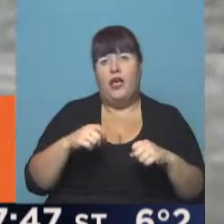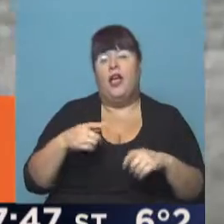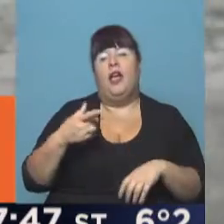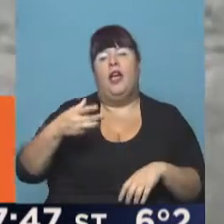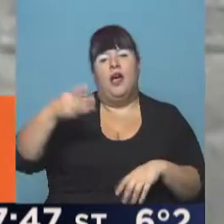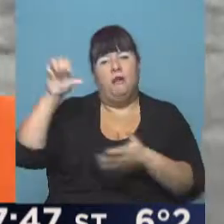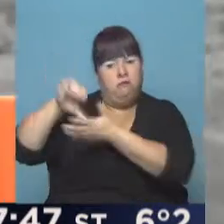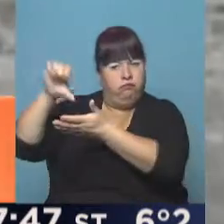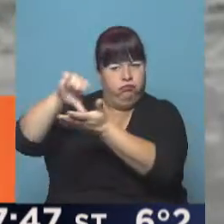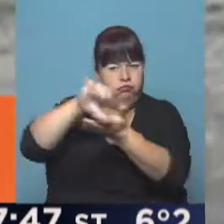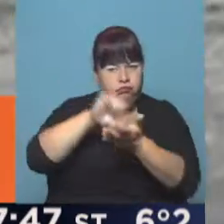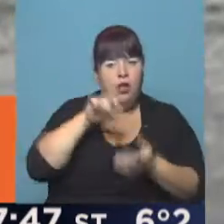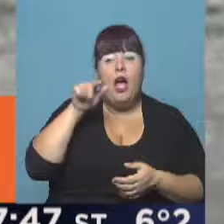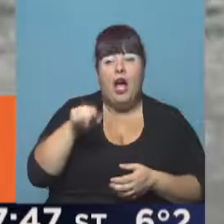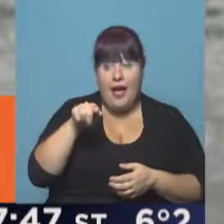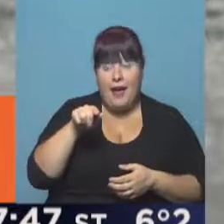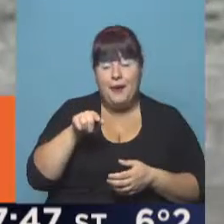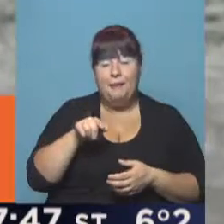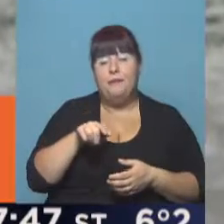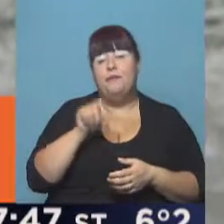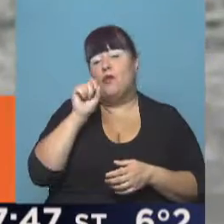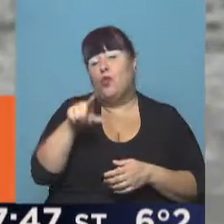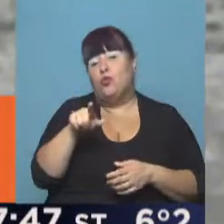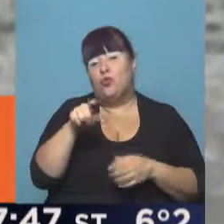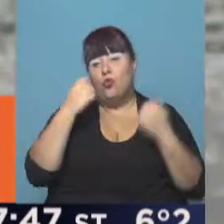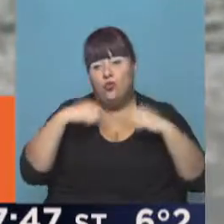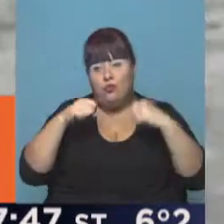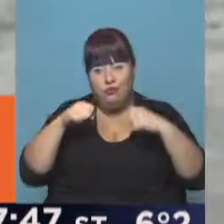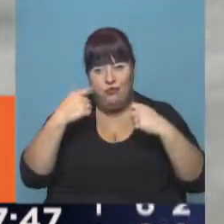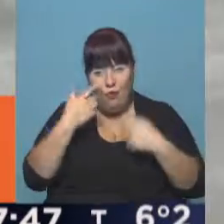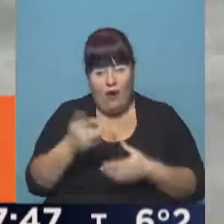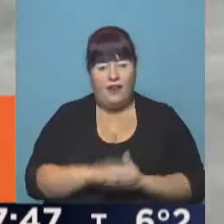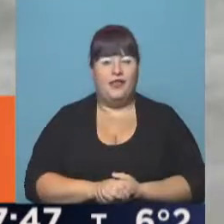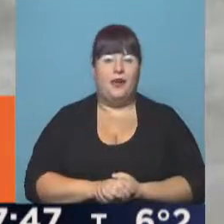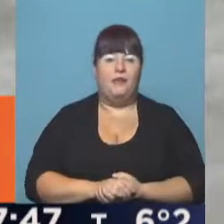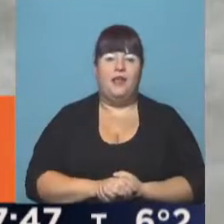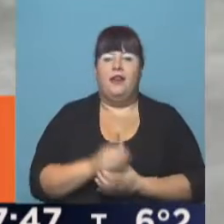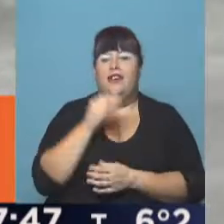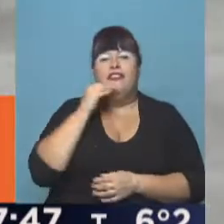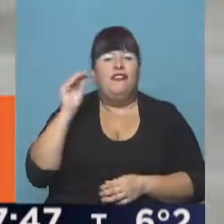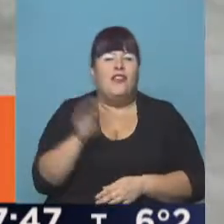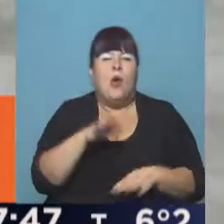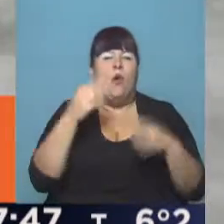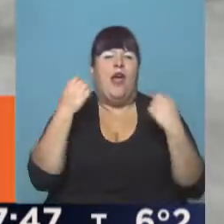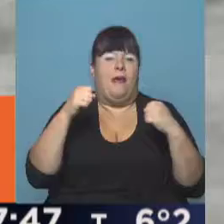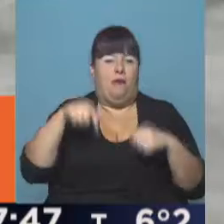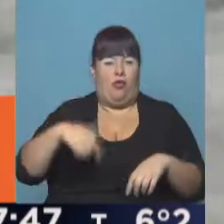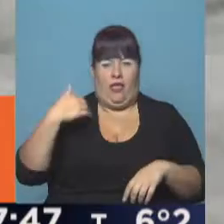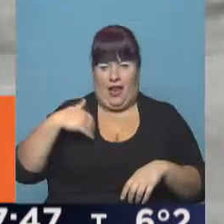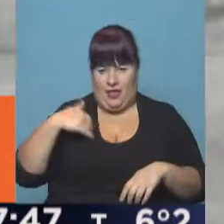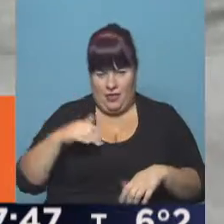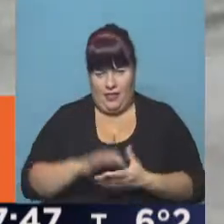naciones así parte de sus entrenamientos una gloria del deporte nacional